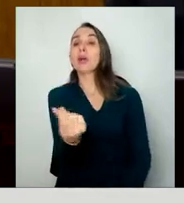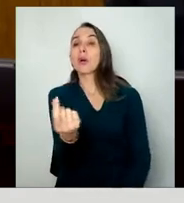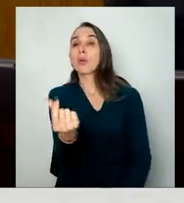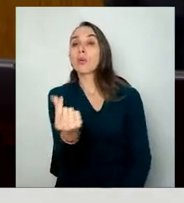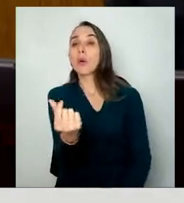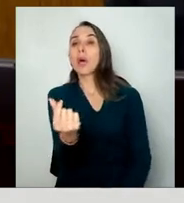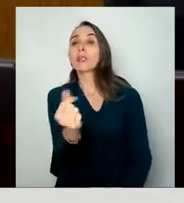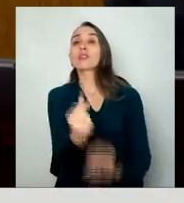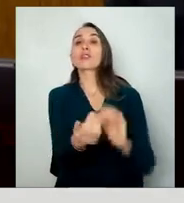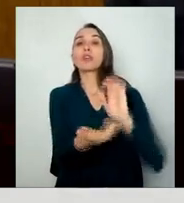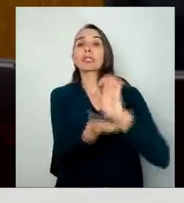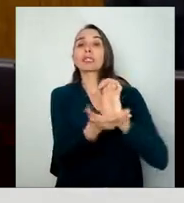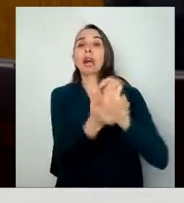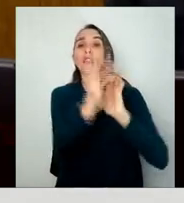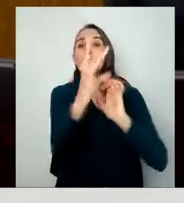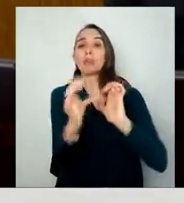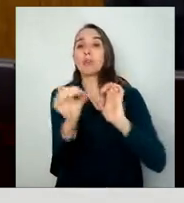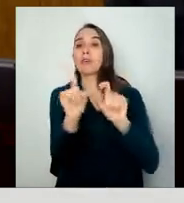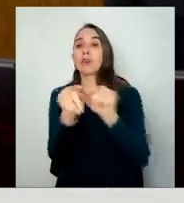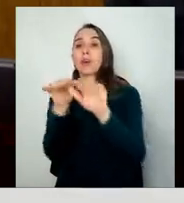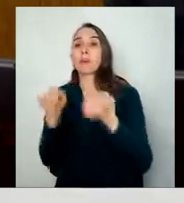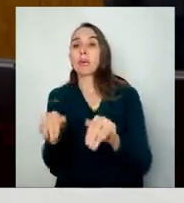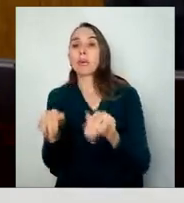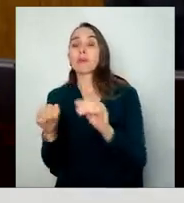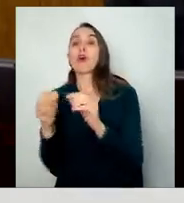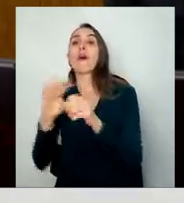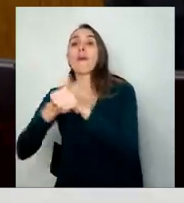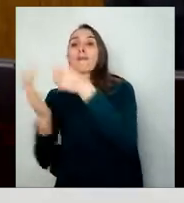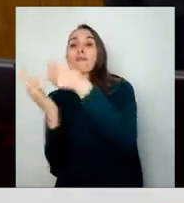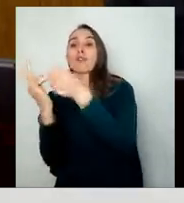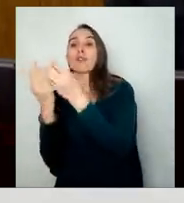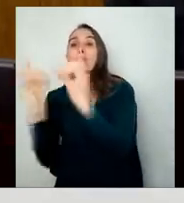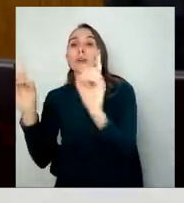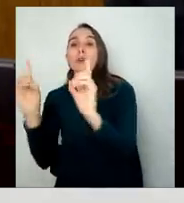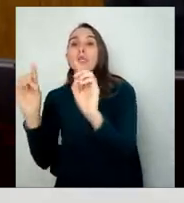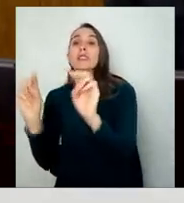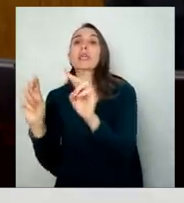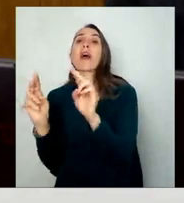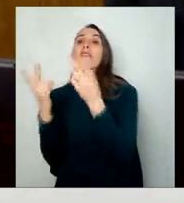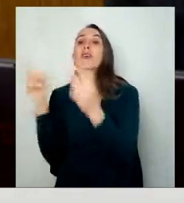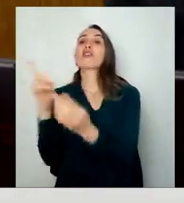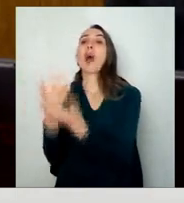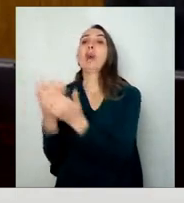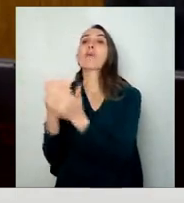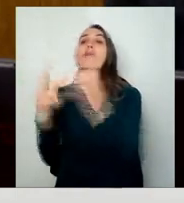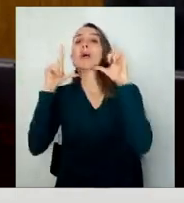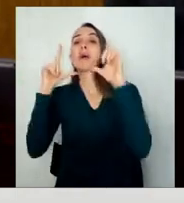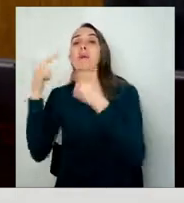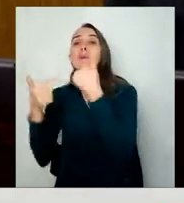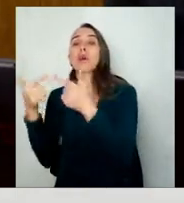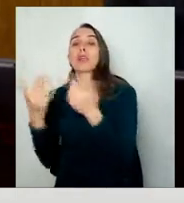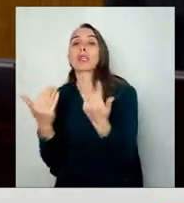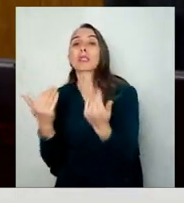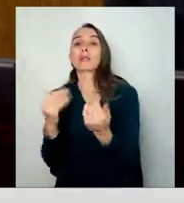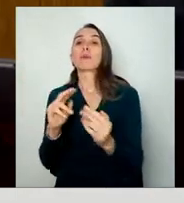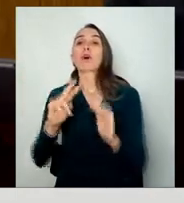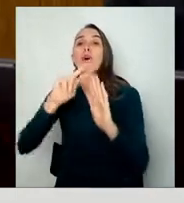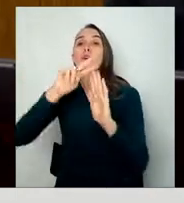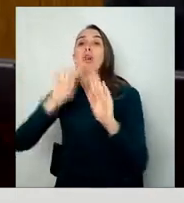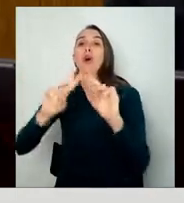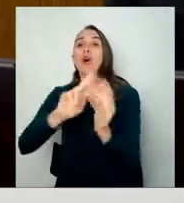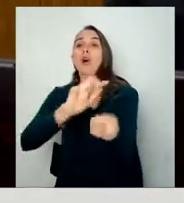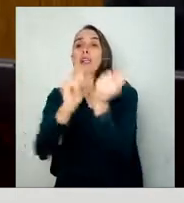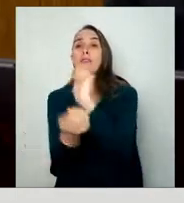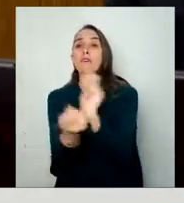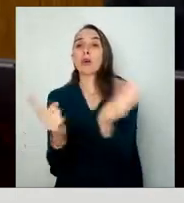estado de chile que no es lo mismo que democracia viva y no haga el punto político fácil para eso necesitábamos una reforma tributaria Entonces sería bueno que